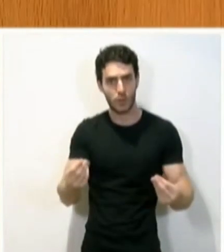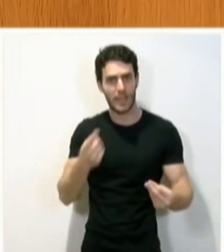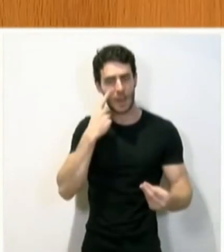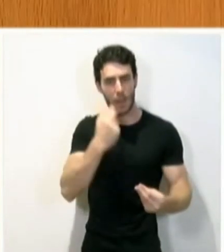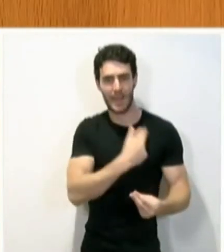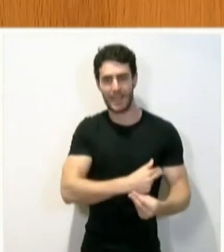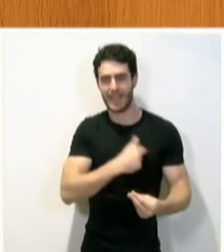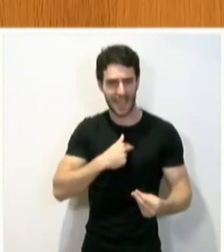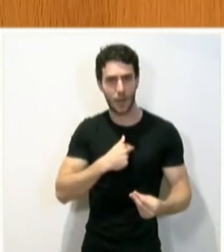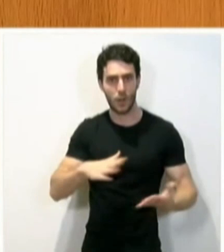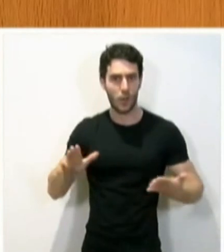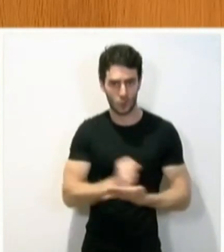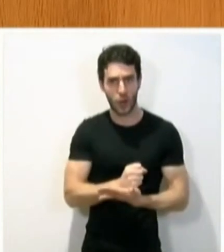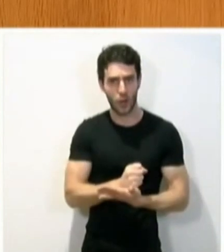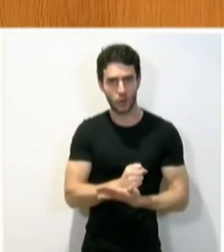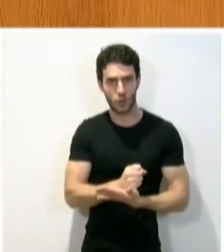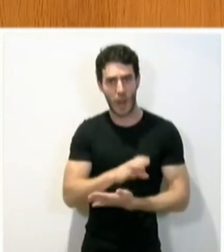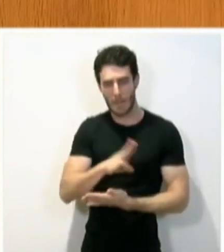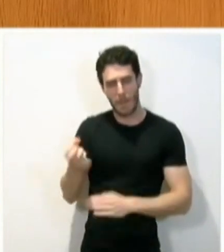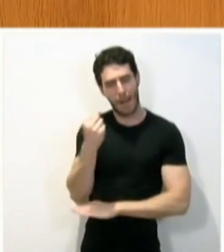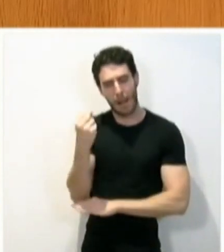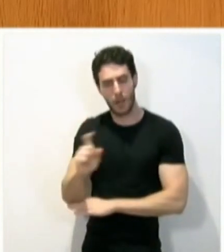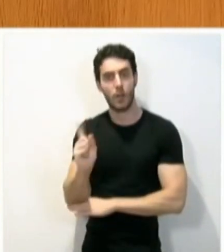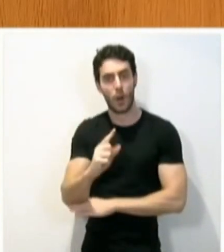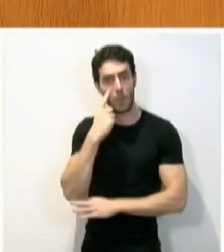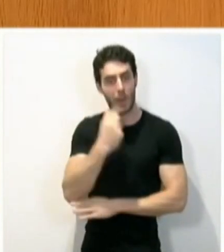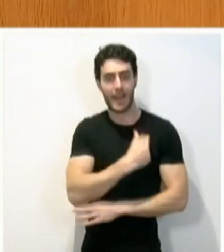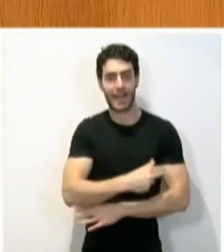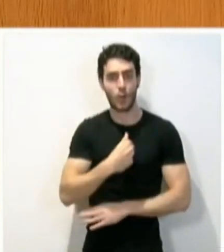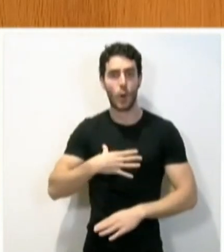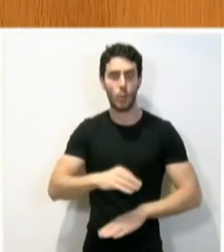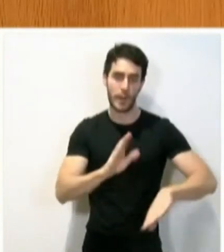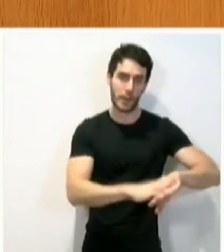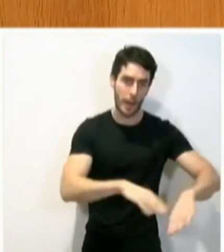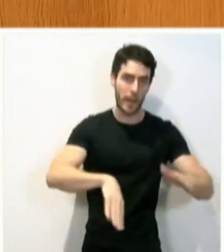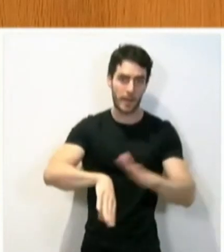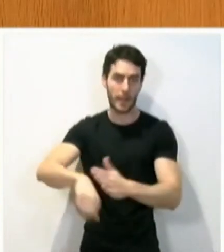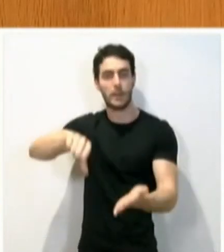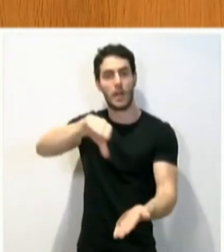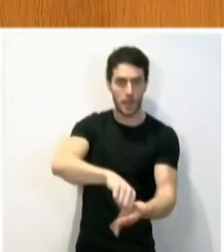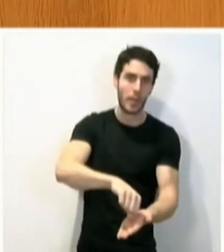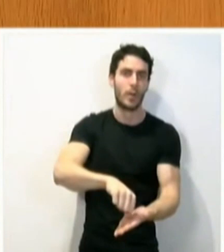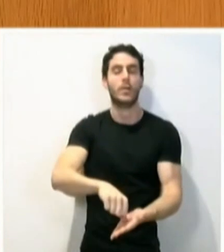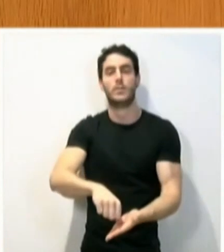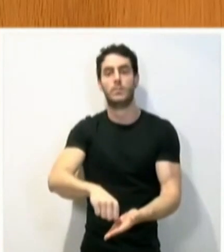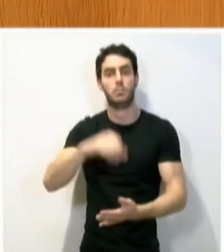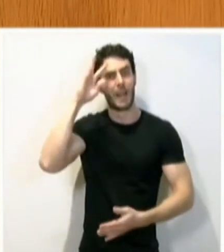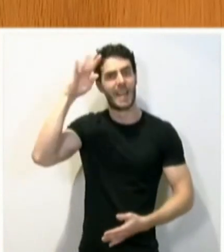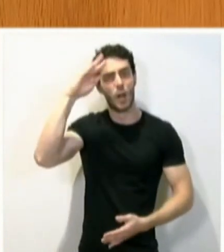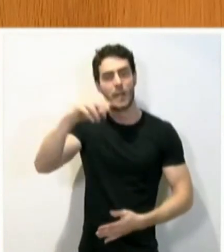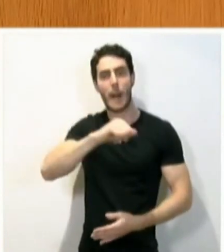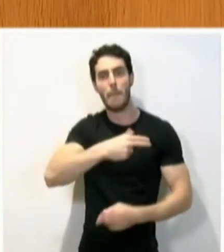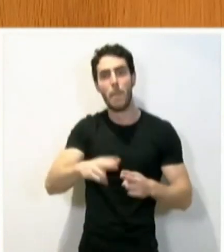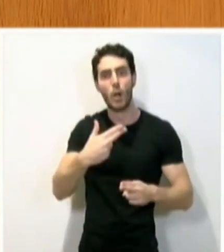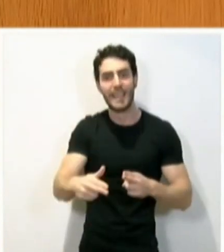los creyentes, están todos en su bancada. Los católicos pueden ser de derechas, de izquierdas, de centro, pueden tener su ideología